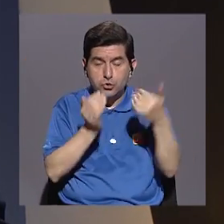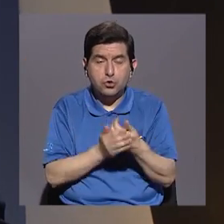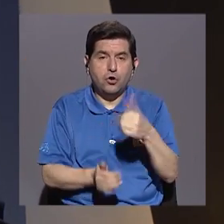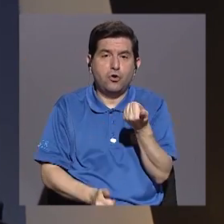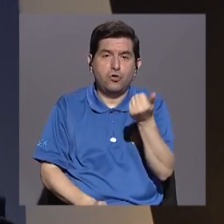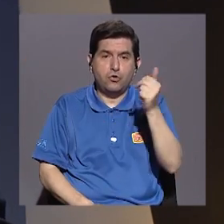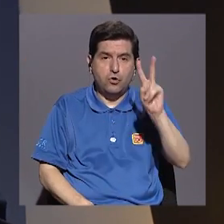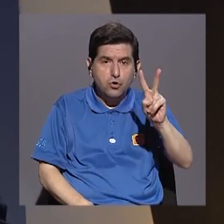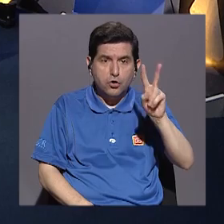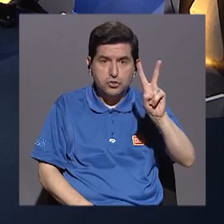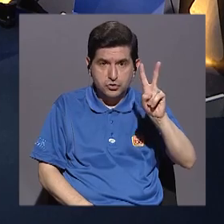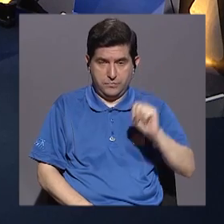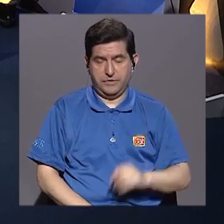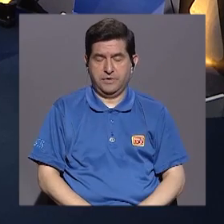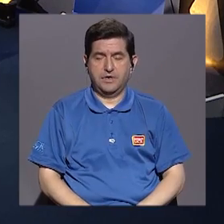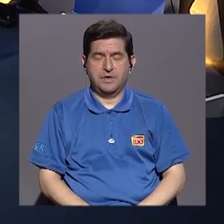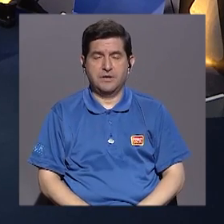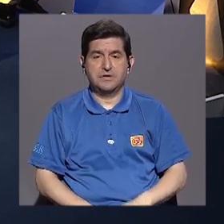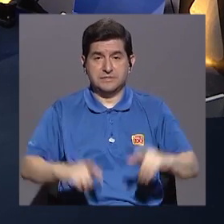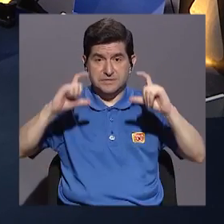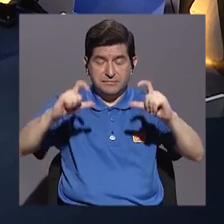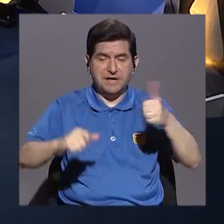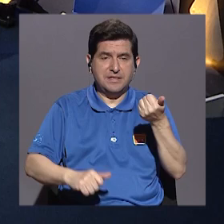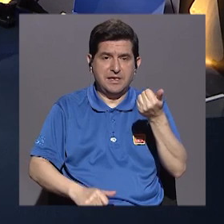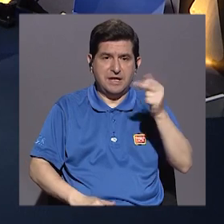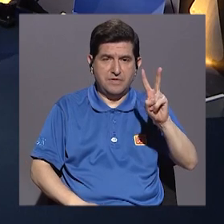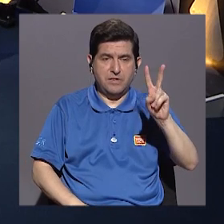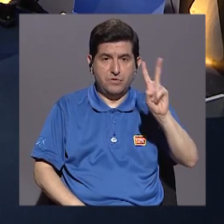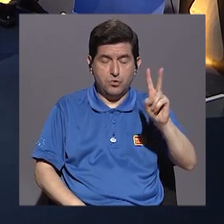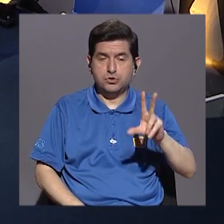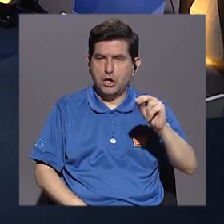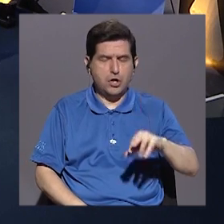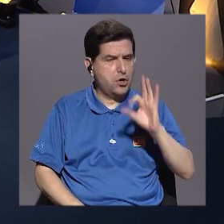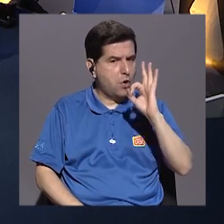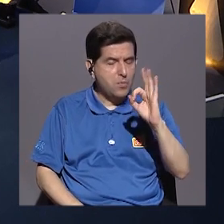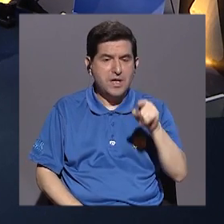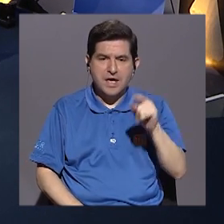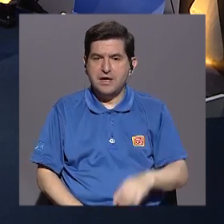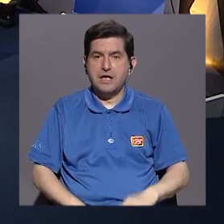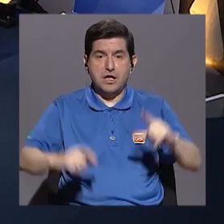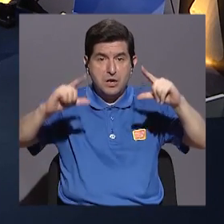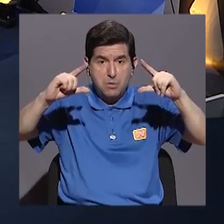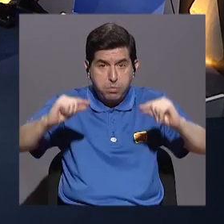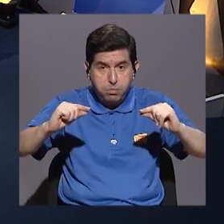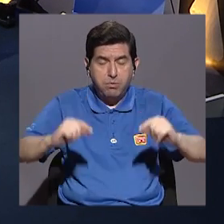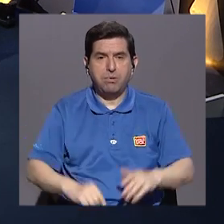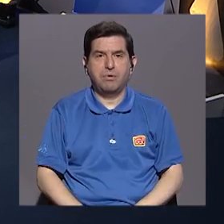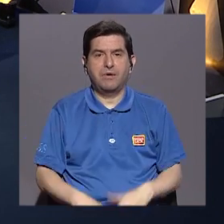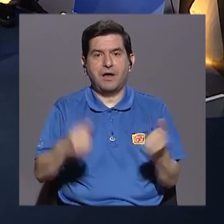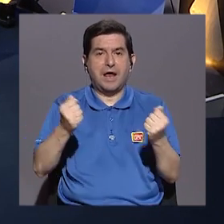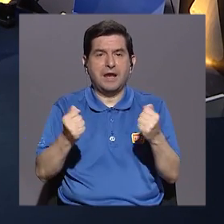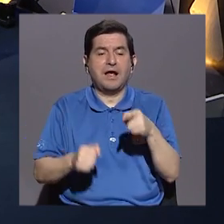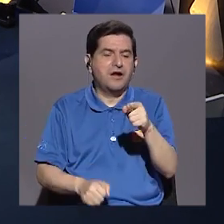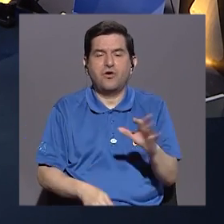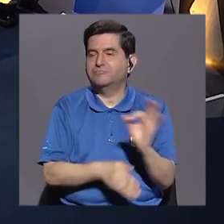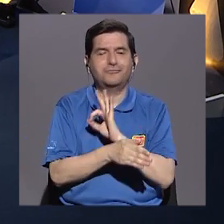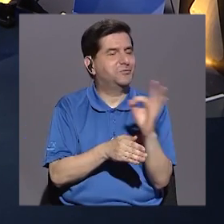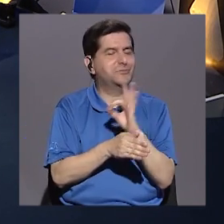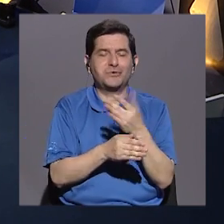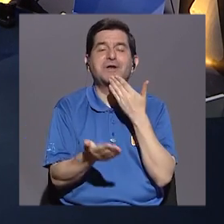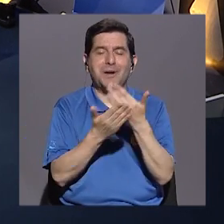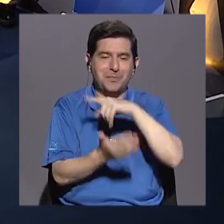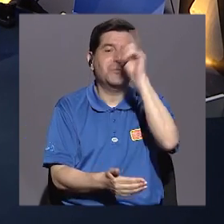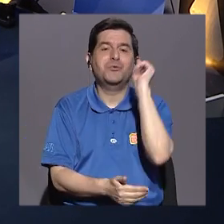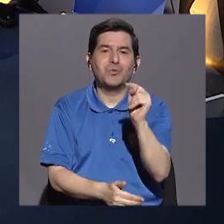se maneja con 12 voltios y la batería de mantenimiento se descarga el vehículo está muerto